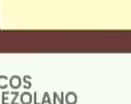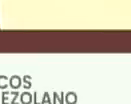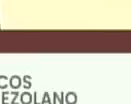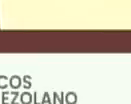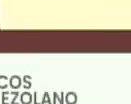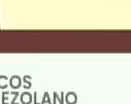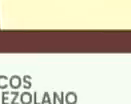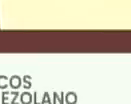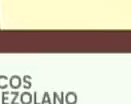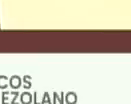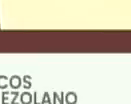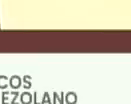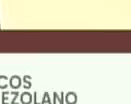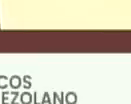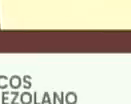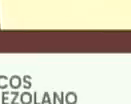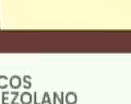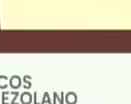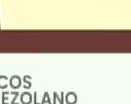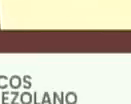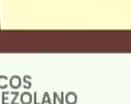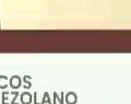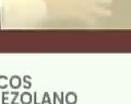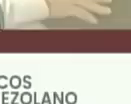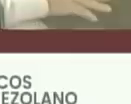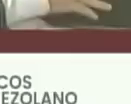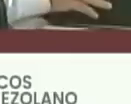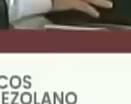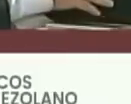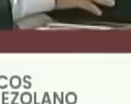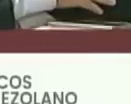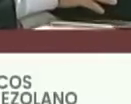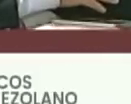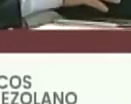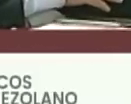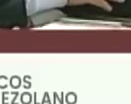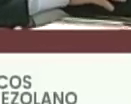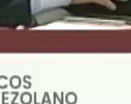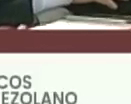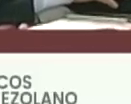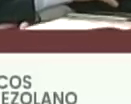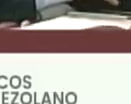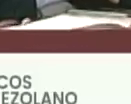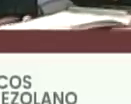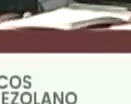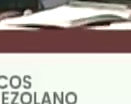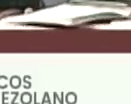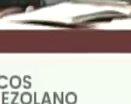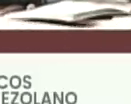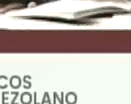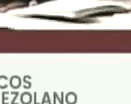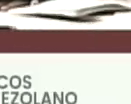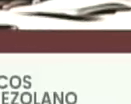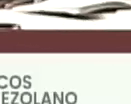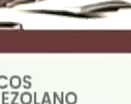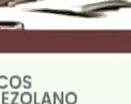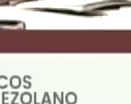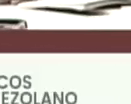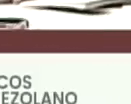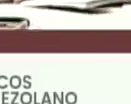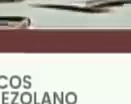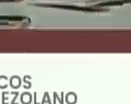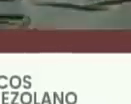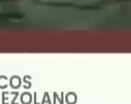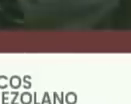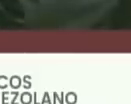la controversia territorial sobre el territorio esequibo. A partir del año 2015 hay